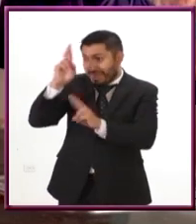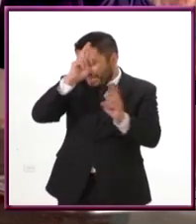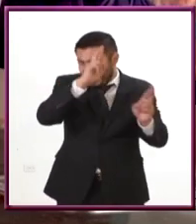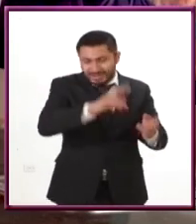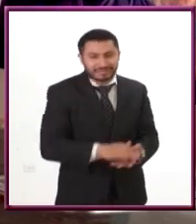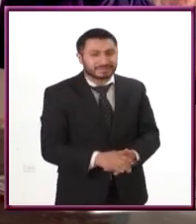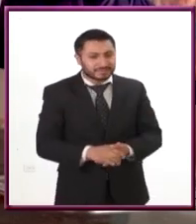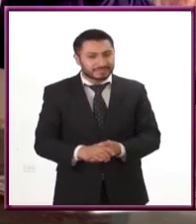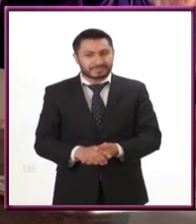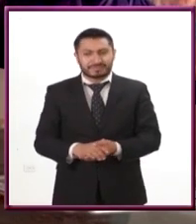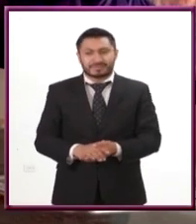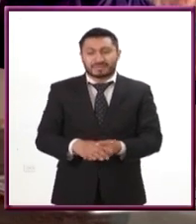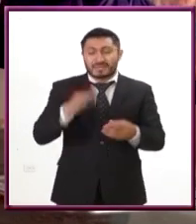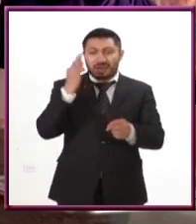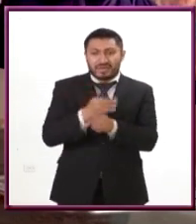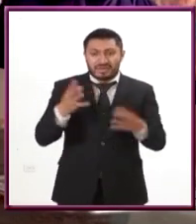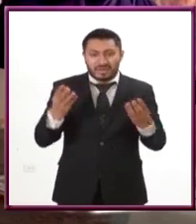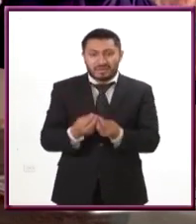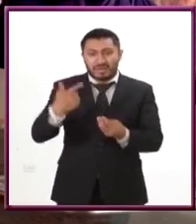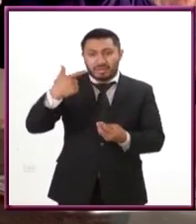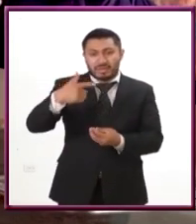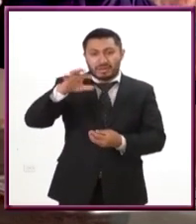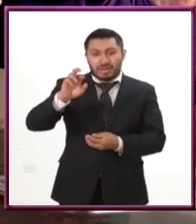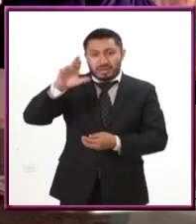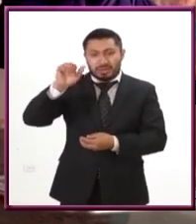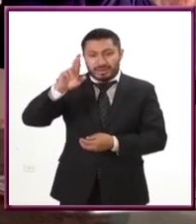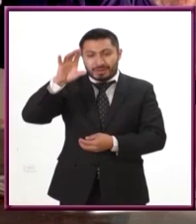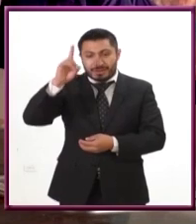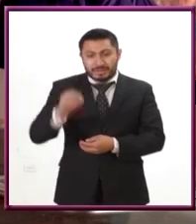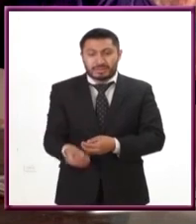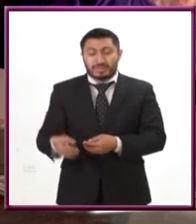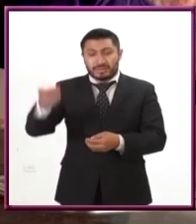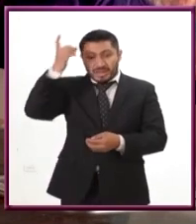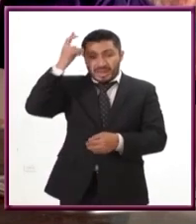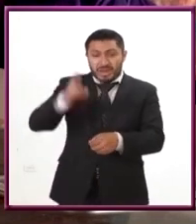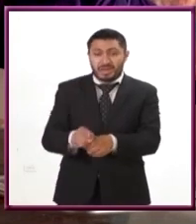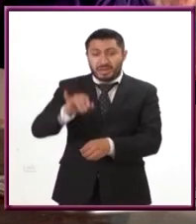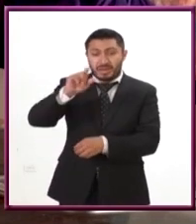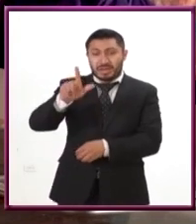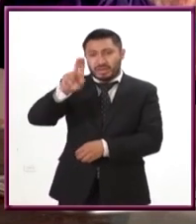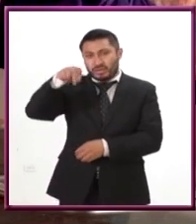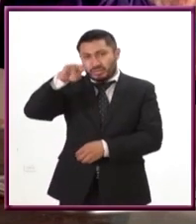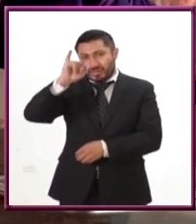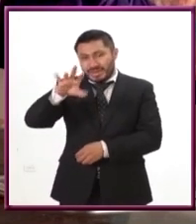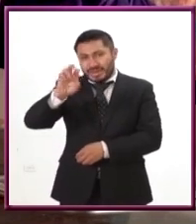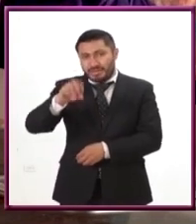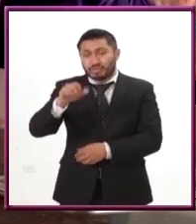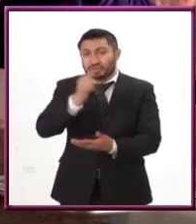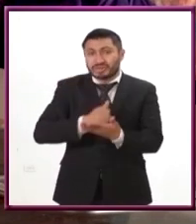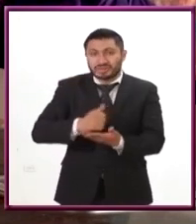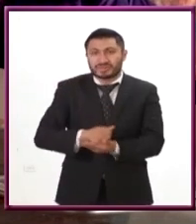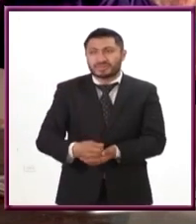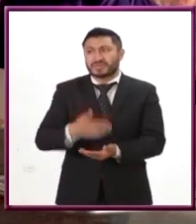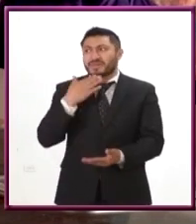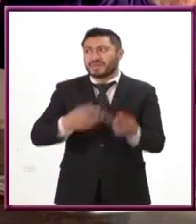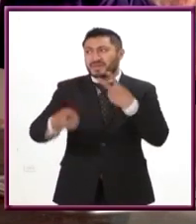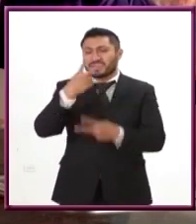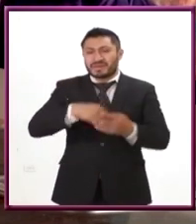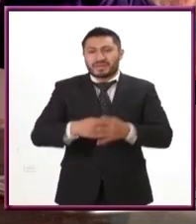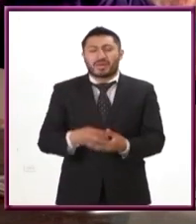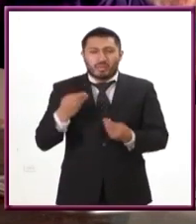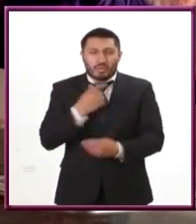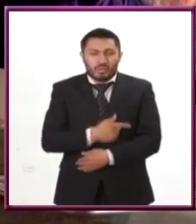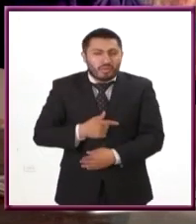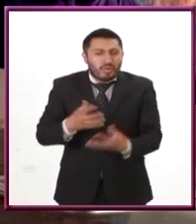Nos encontramos con Gerardo Gaya, director de la Fundación Iluminemos de Azul. Gerardo, bienvenido. Muchas gracias,